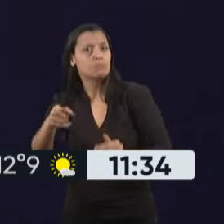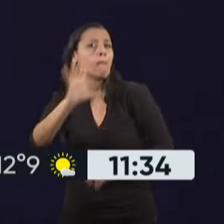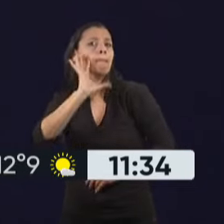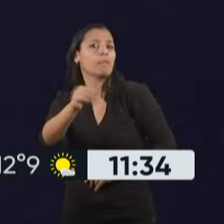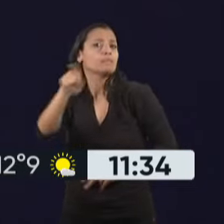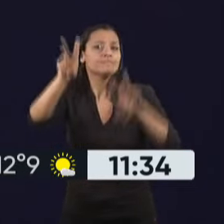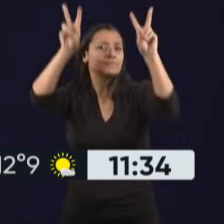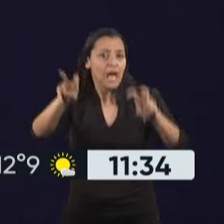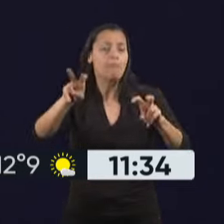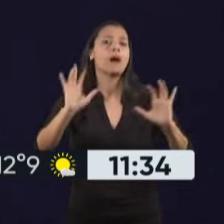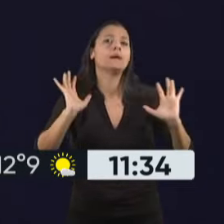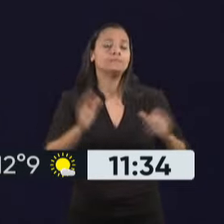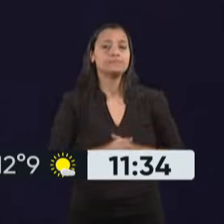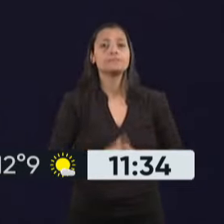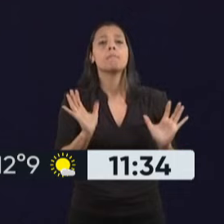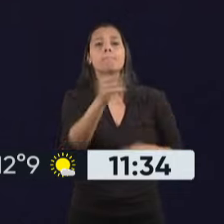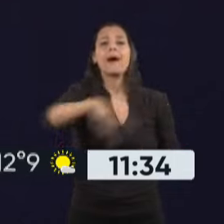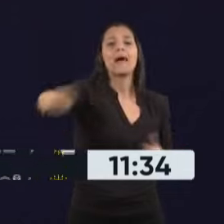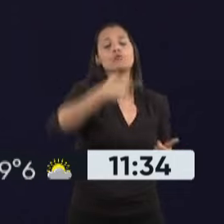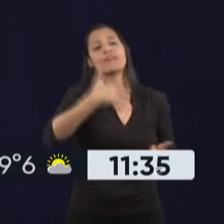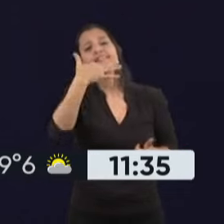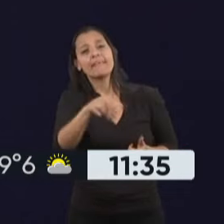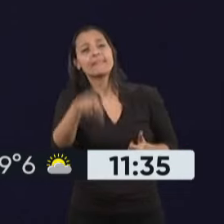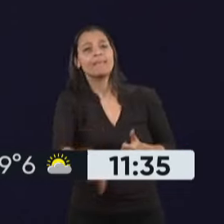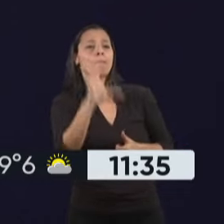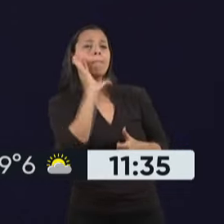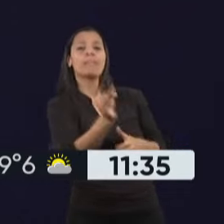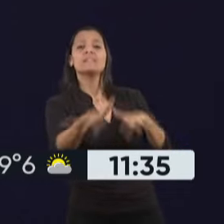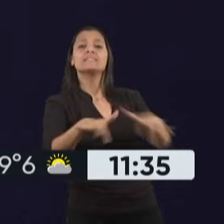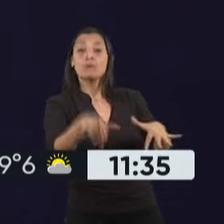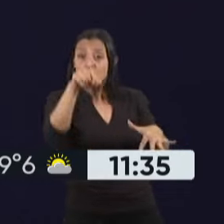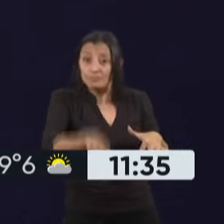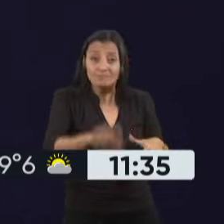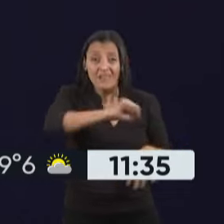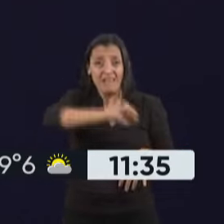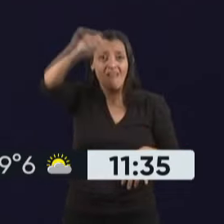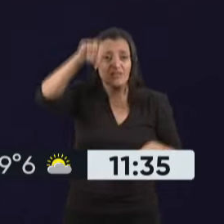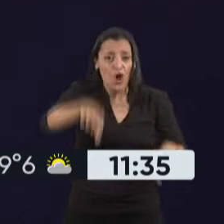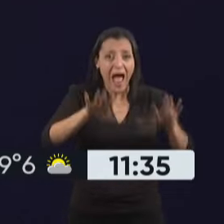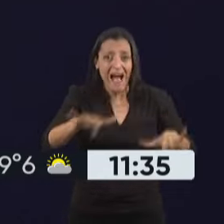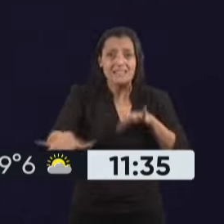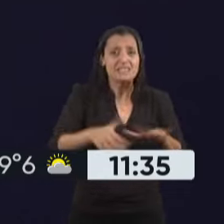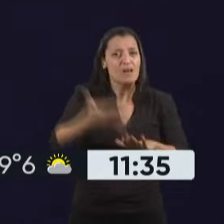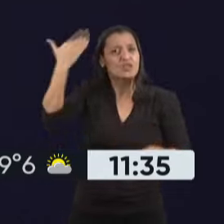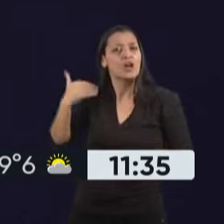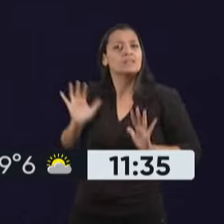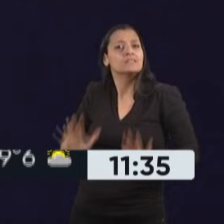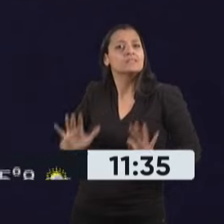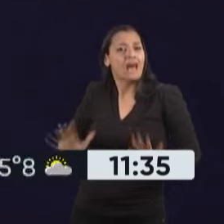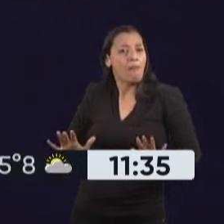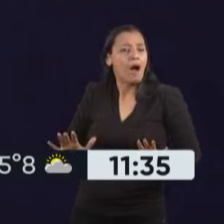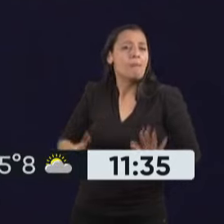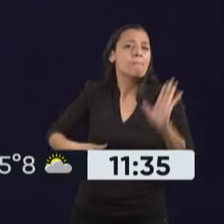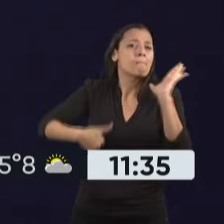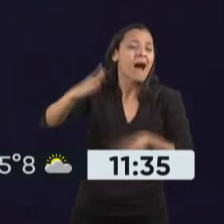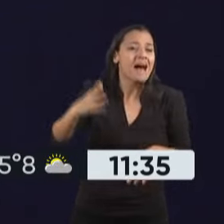fenómeno que no, para tomar dimensión de lo que estamos atravesando, fenómeno que no se veía desde hacía